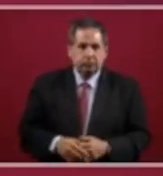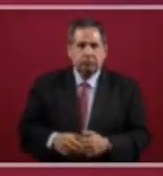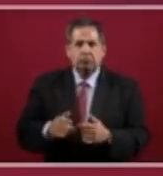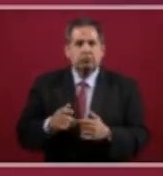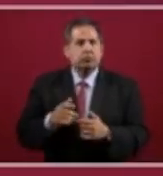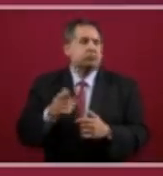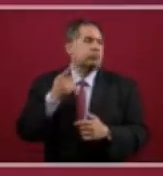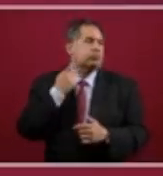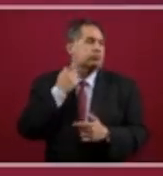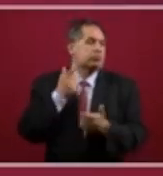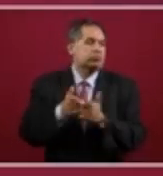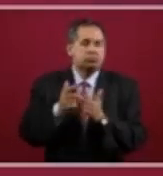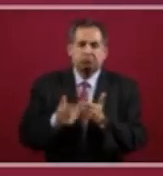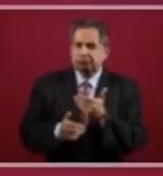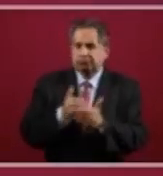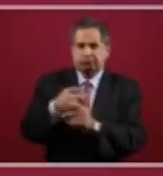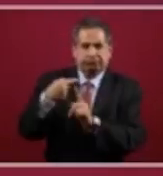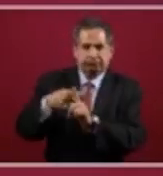progresistas.